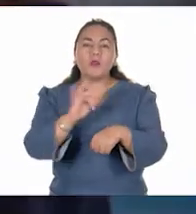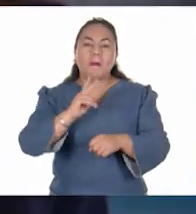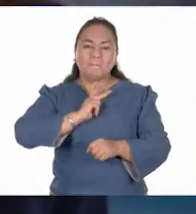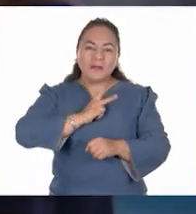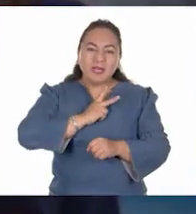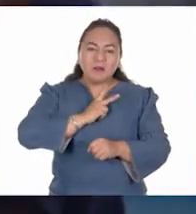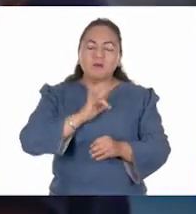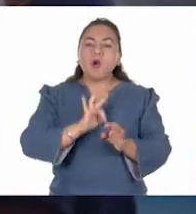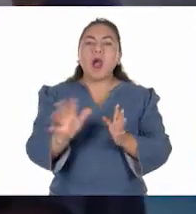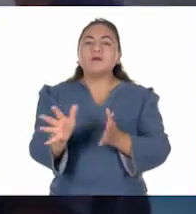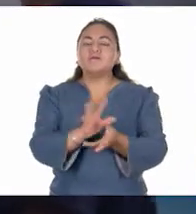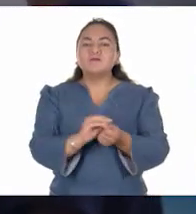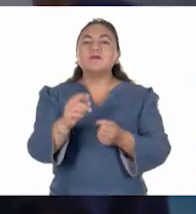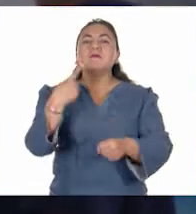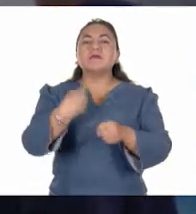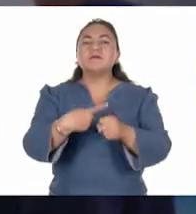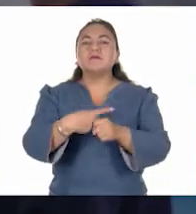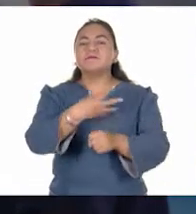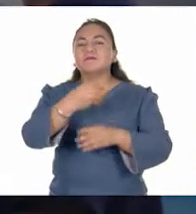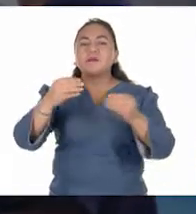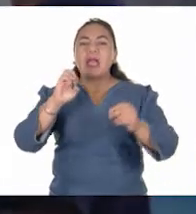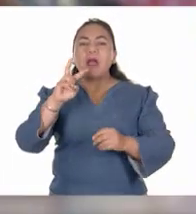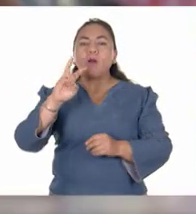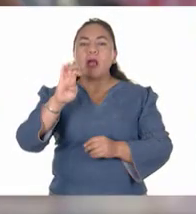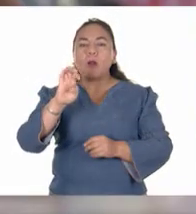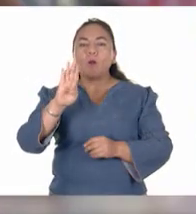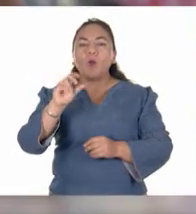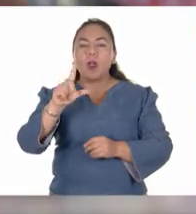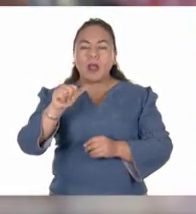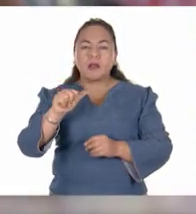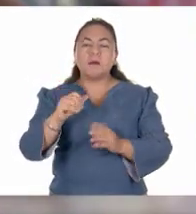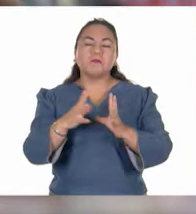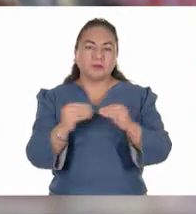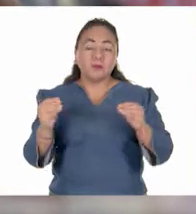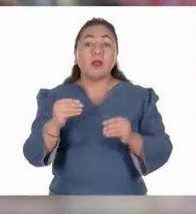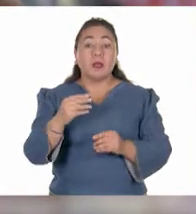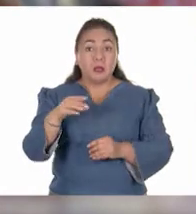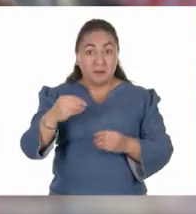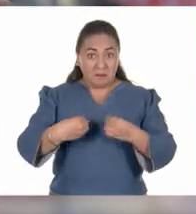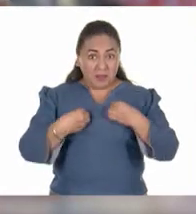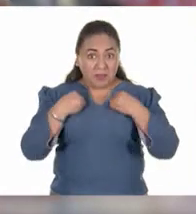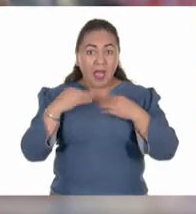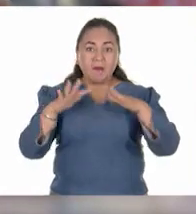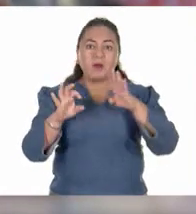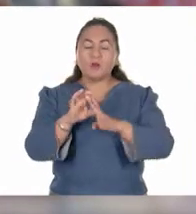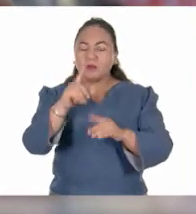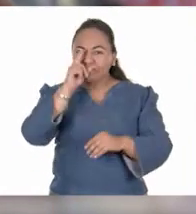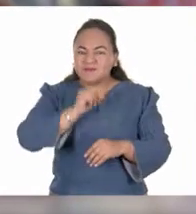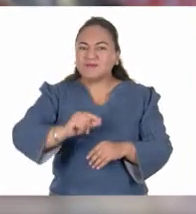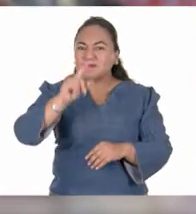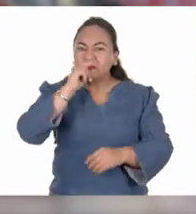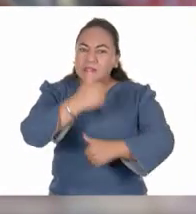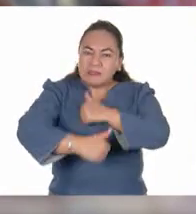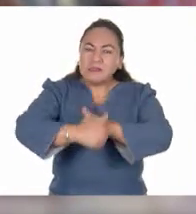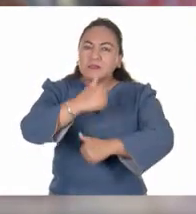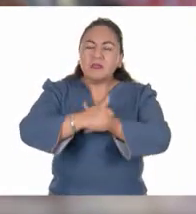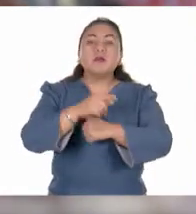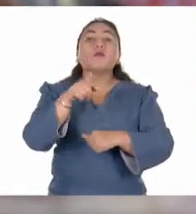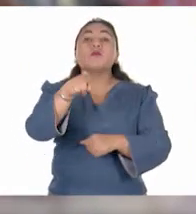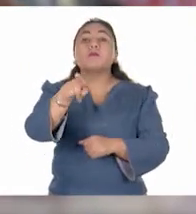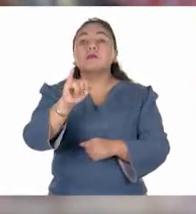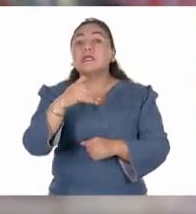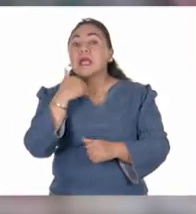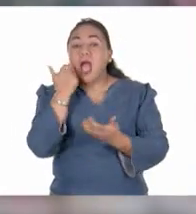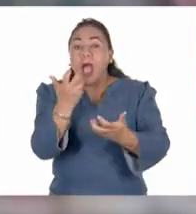virus, ayudando a acabar con una crisis de ébola. La vida te va a poner miles de retos. Está en ti seguir